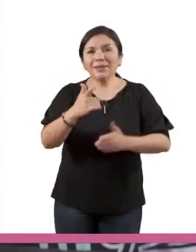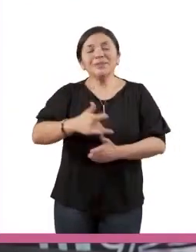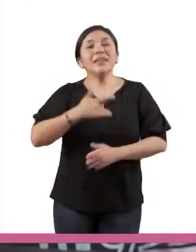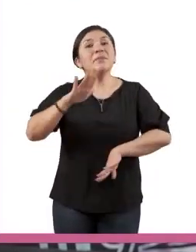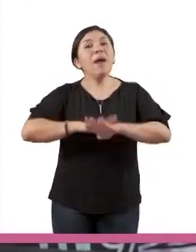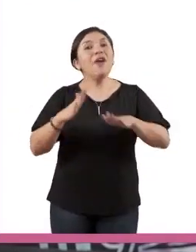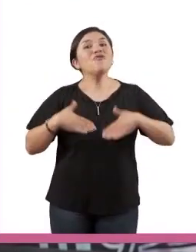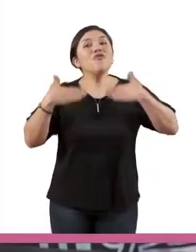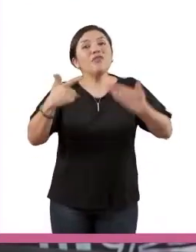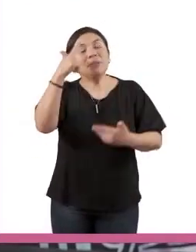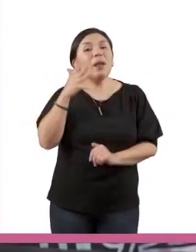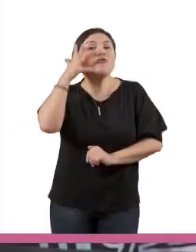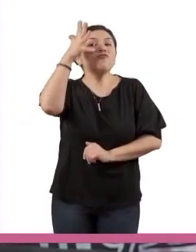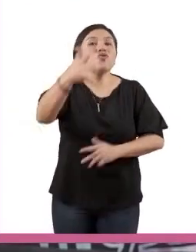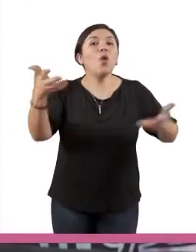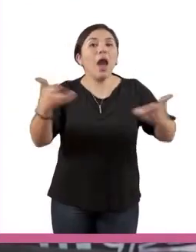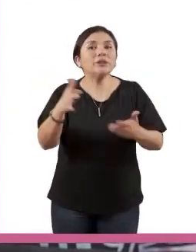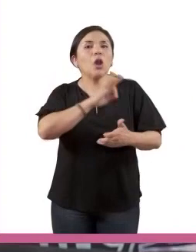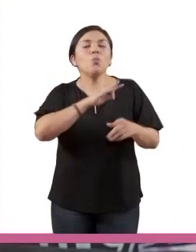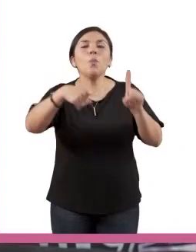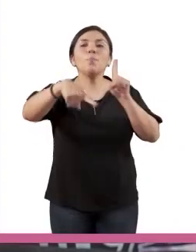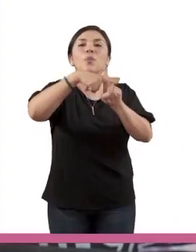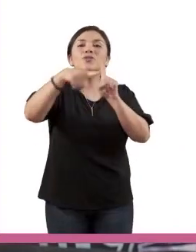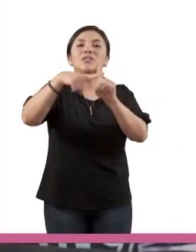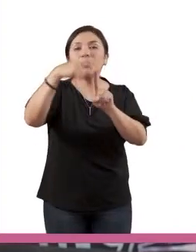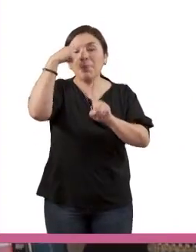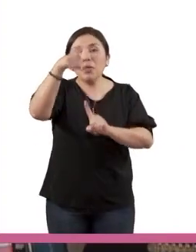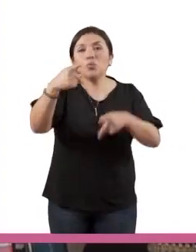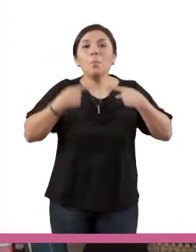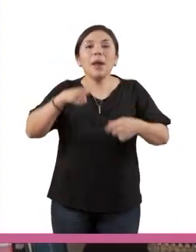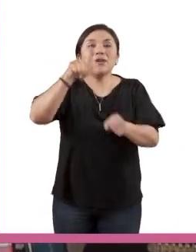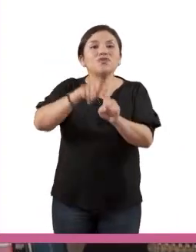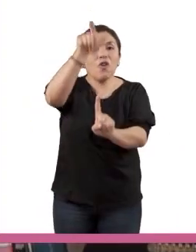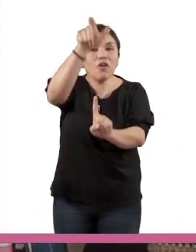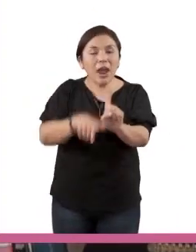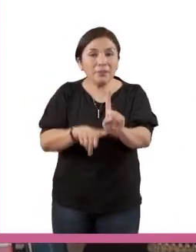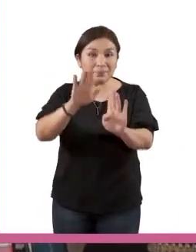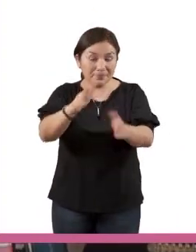ante la vida y refuerza las aristas positivas de nuestra personalidad.